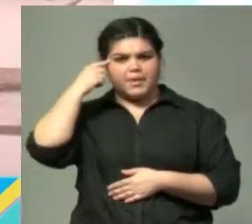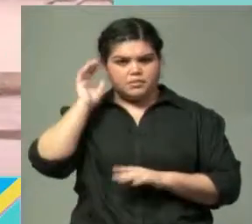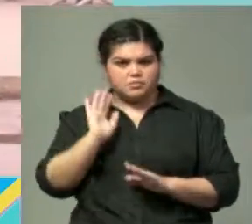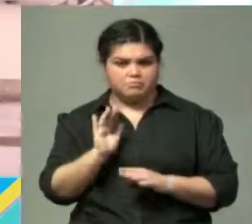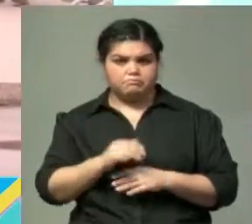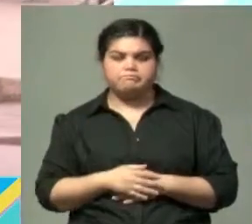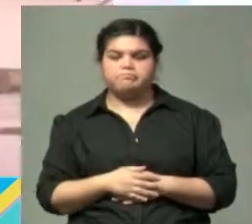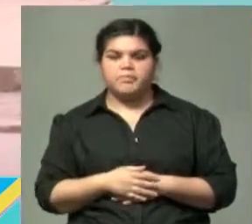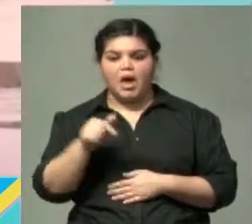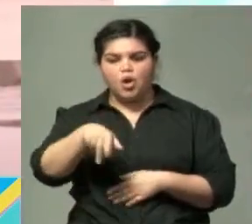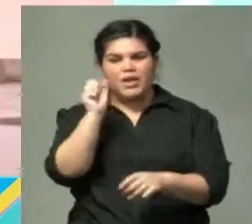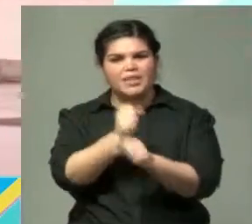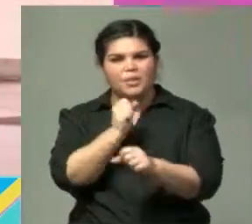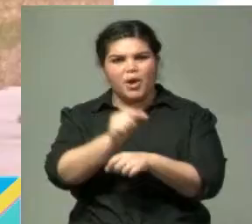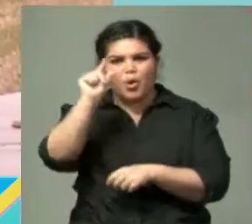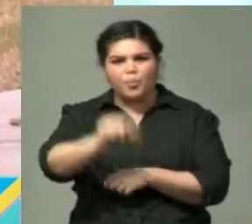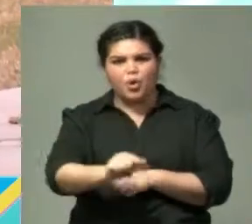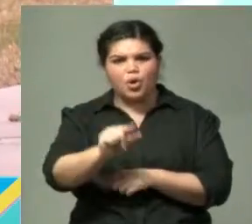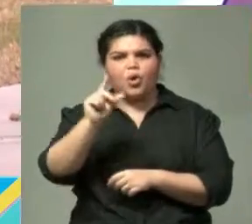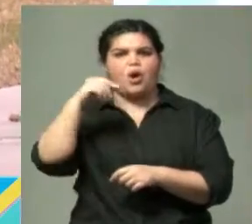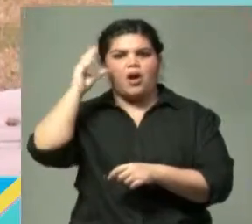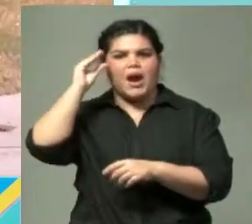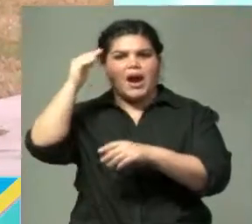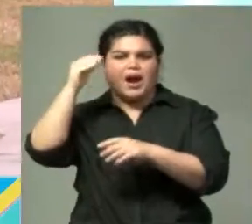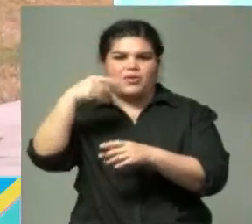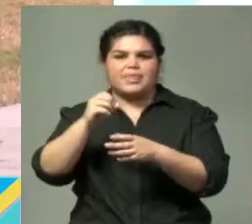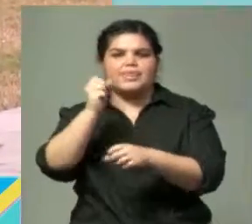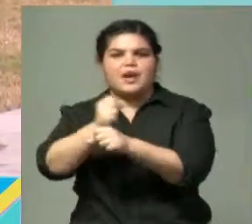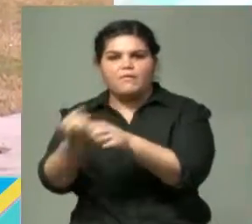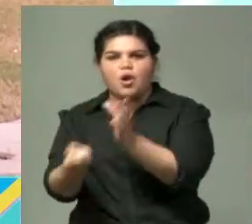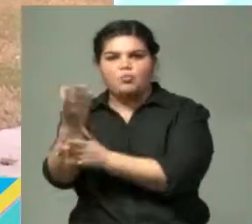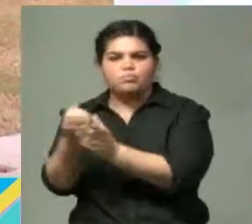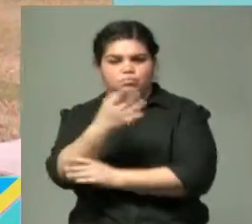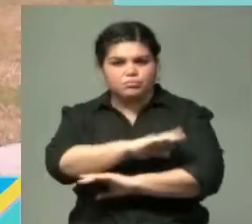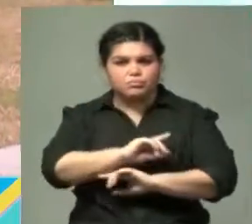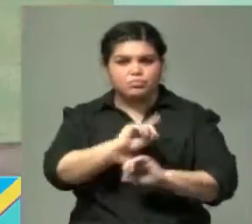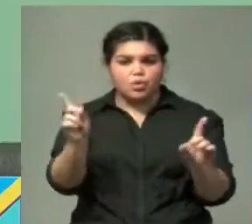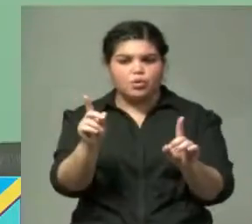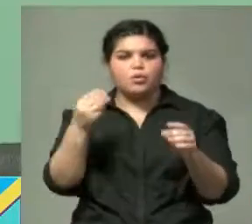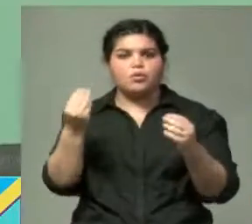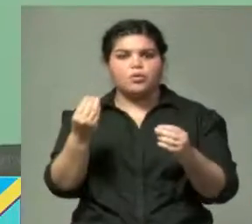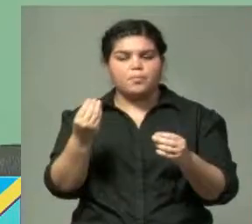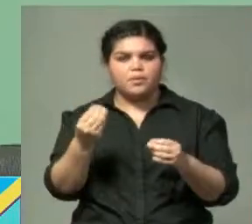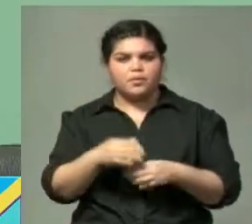hoy hay menos trabajo o no hay capacidad de generar trabajo, lo que tenemos que hacer es opcionarlo primero. Para solucionarlo tenemos